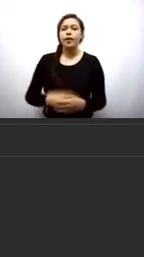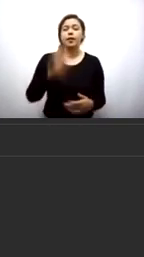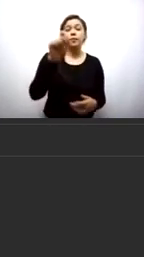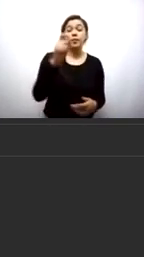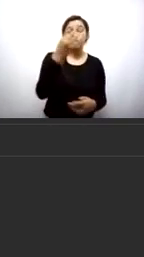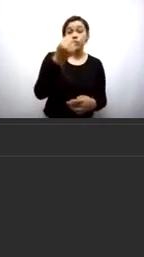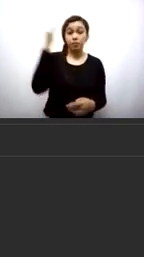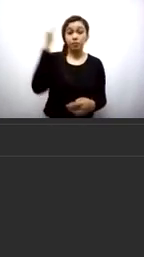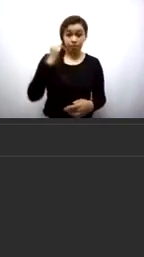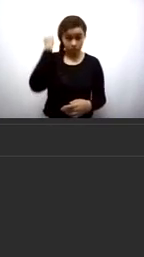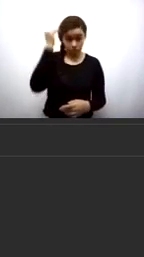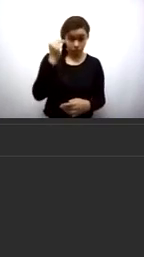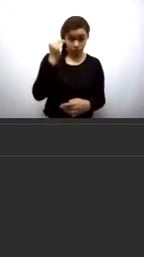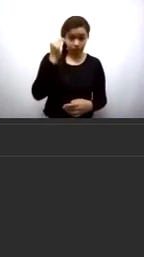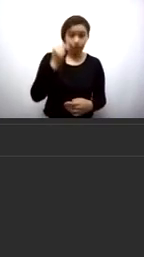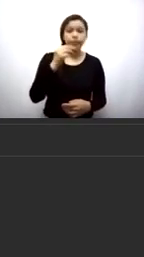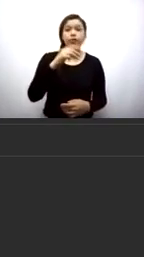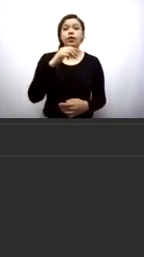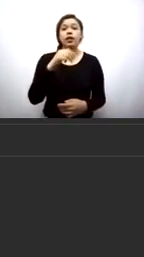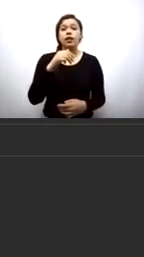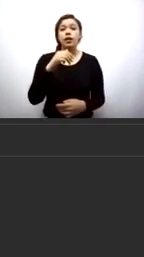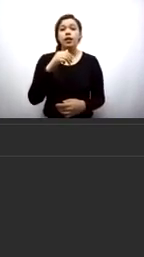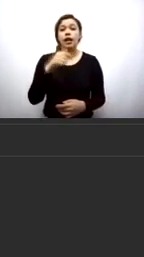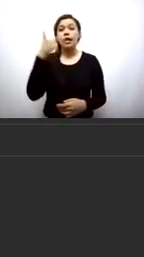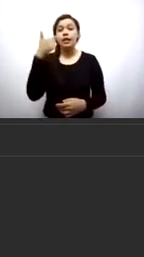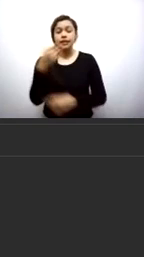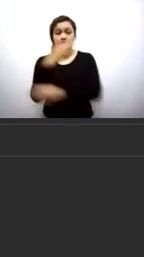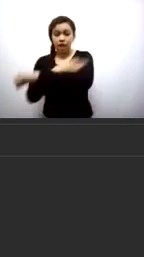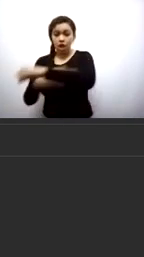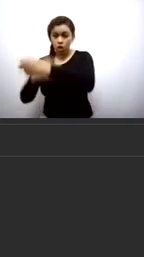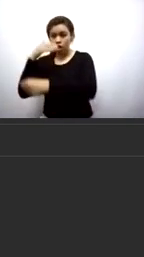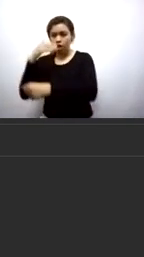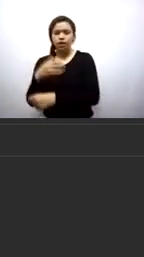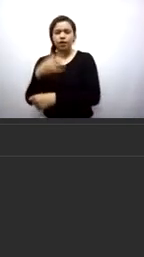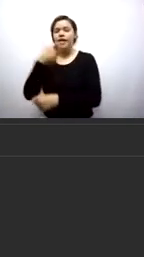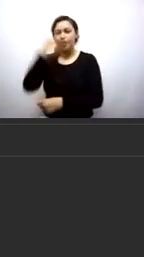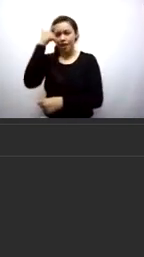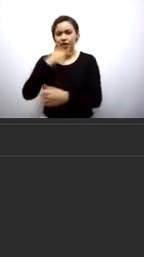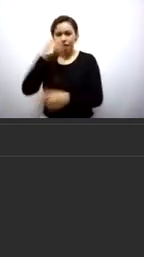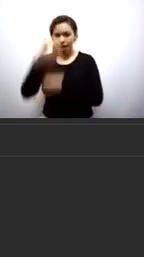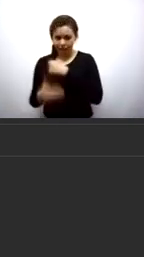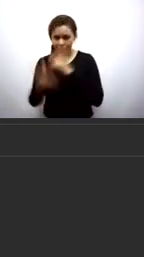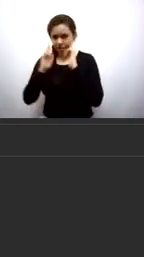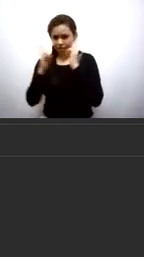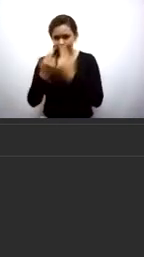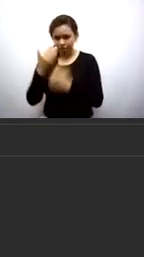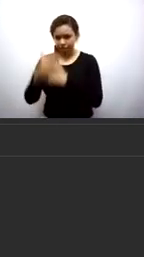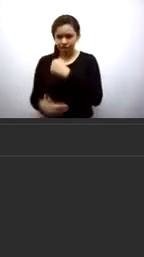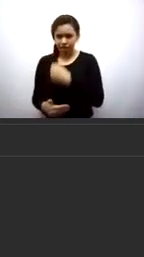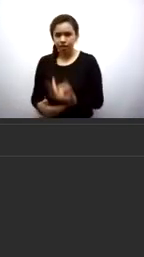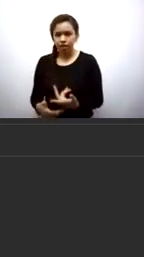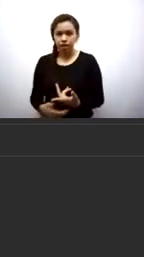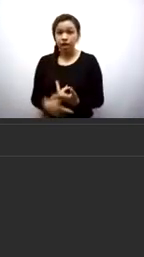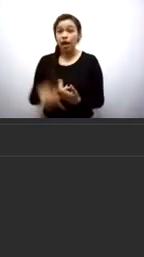marzo a las 7 de la noche terminaría nuestra reunión. Aquí tenemos una opción de si se repite o no